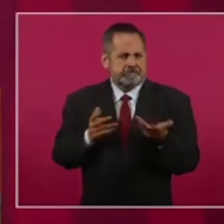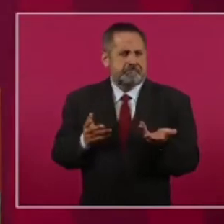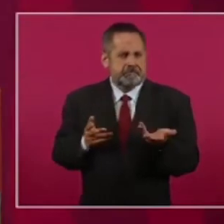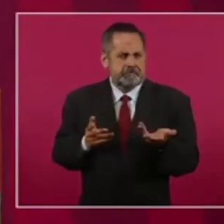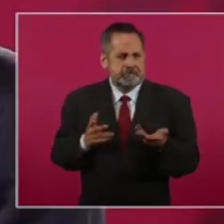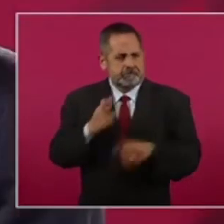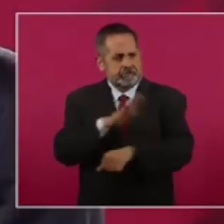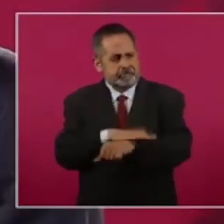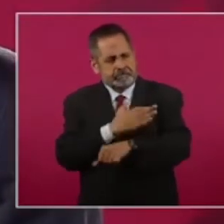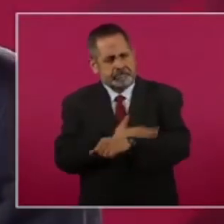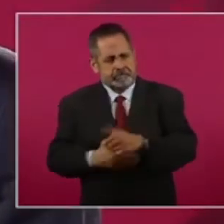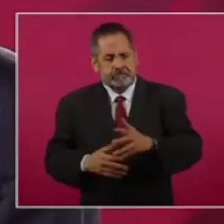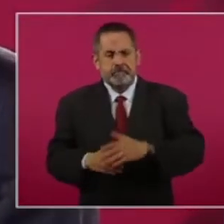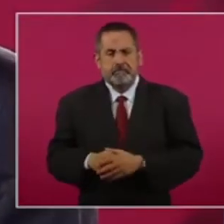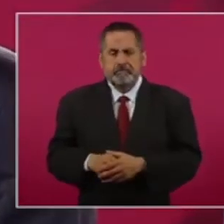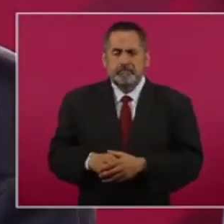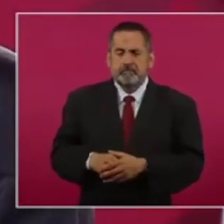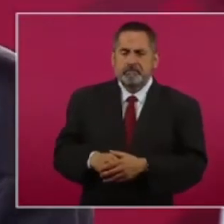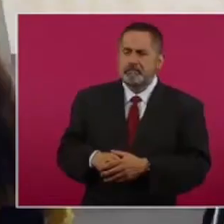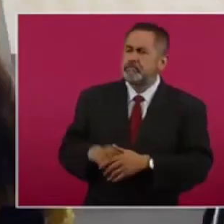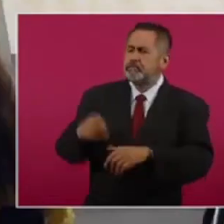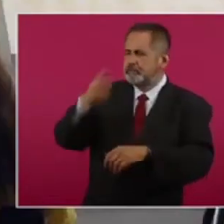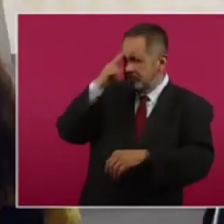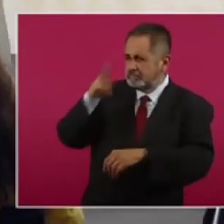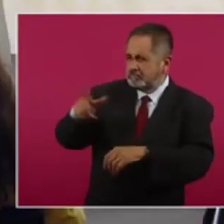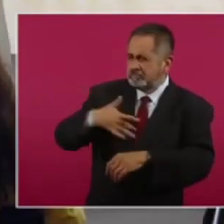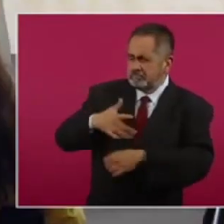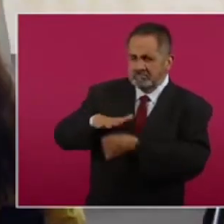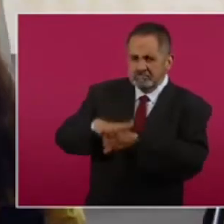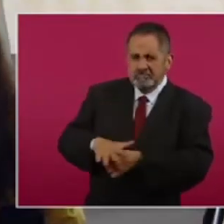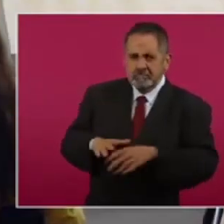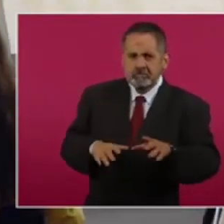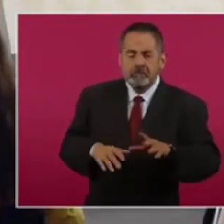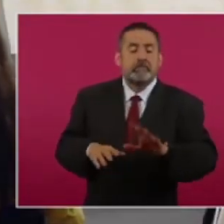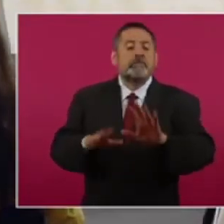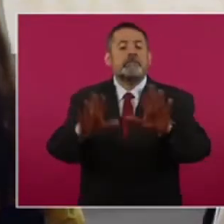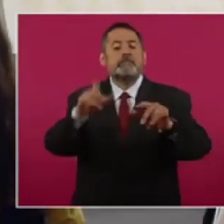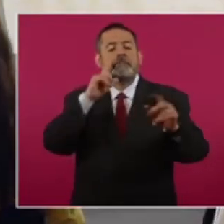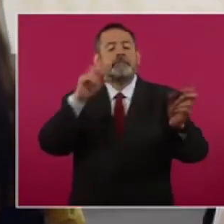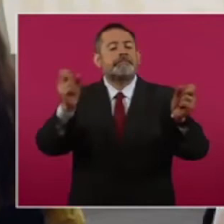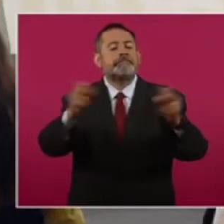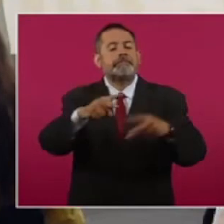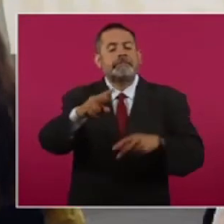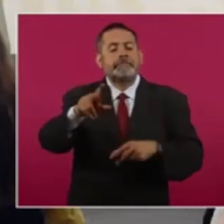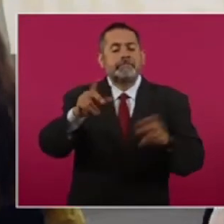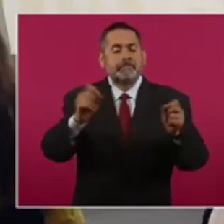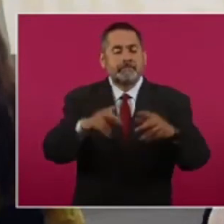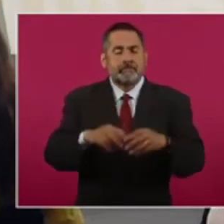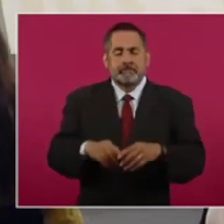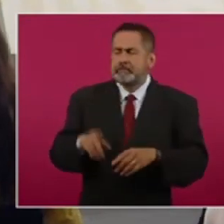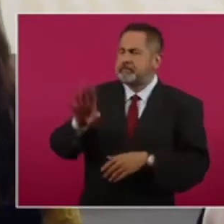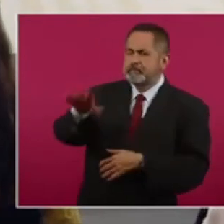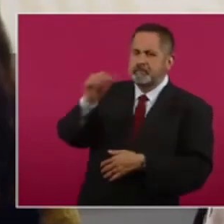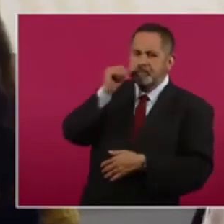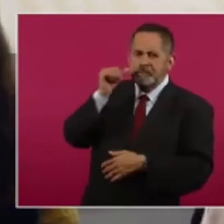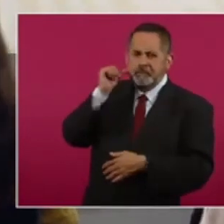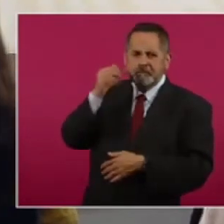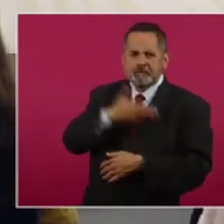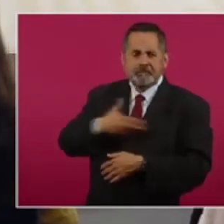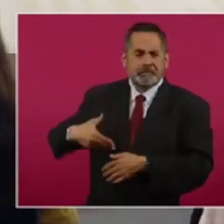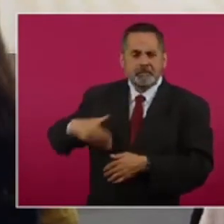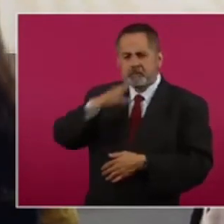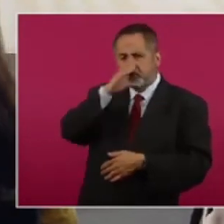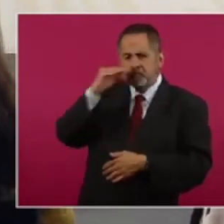tan tarde. ¿México se ha sentido presionado, presidente? Bueno, nos vemos entonces. Nada más, ayer el presidente de